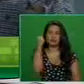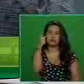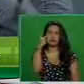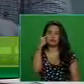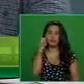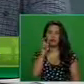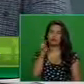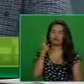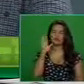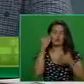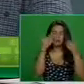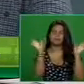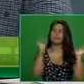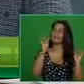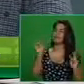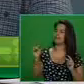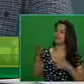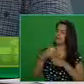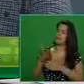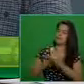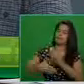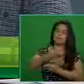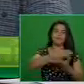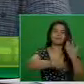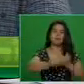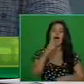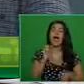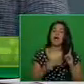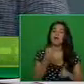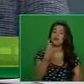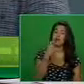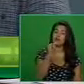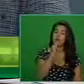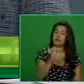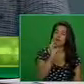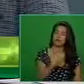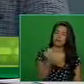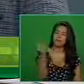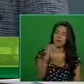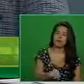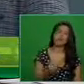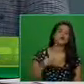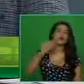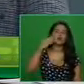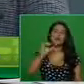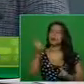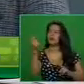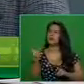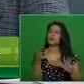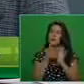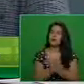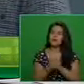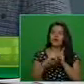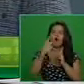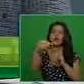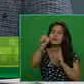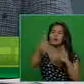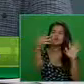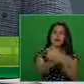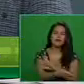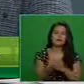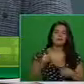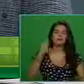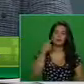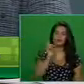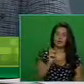el otro, que muchas veces es por la falta de información, no sabemos qué le ocurre al otro, no sabemos qué hace el otro, y entonces uno